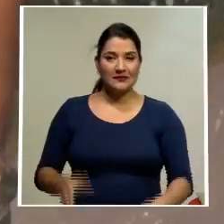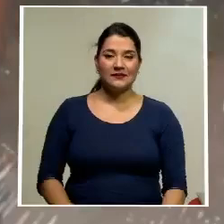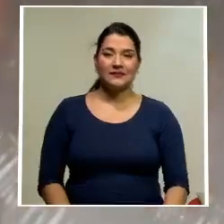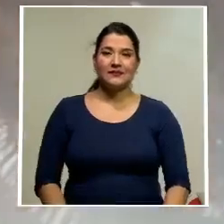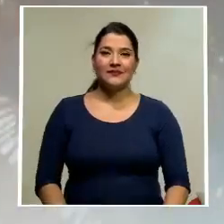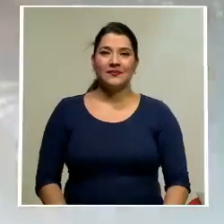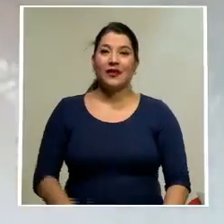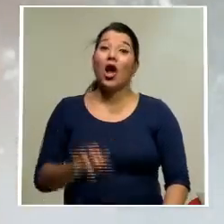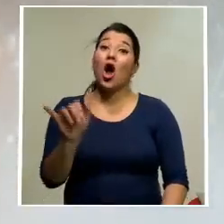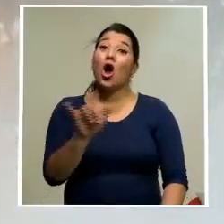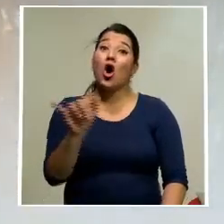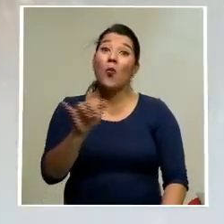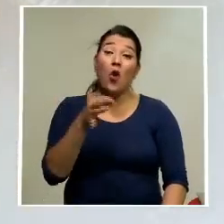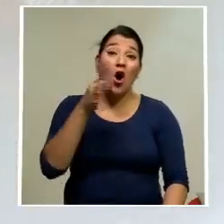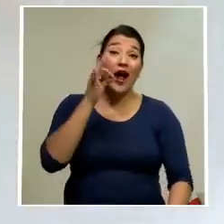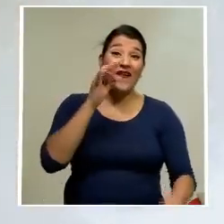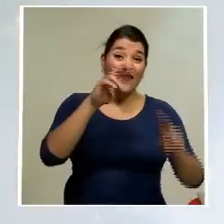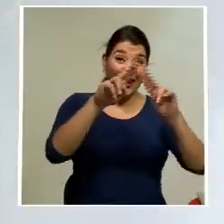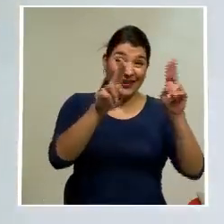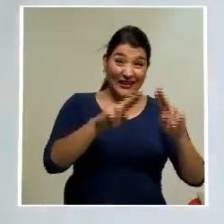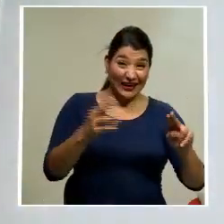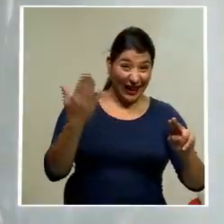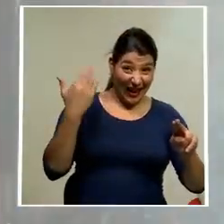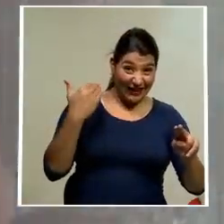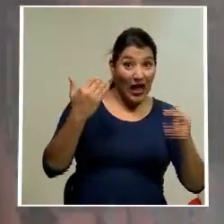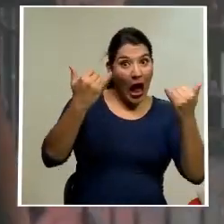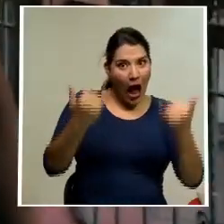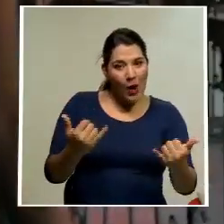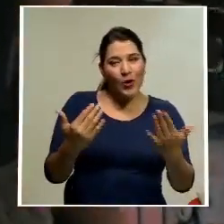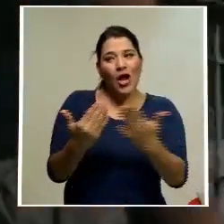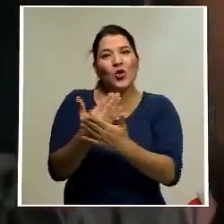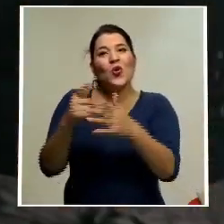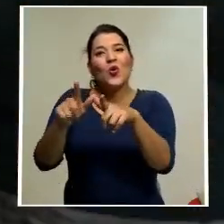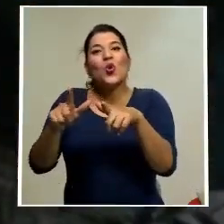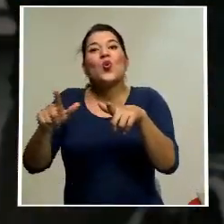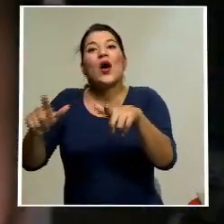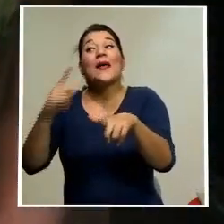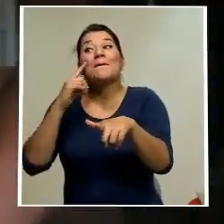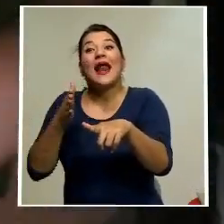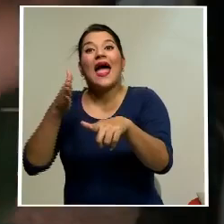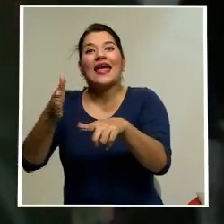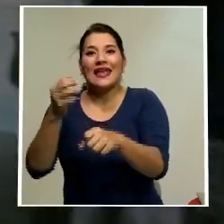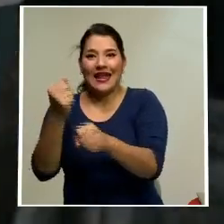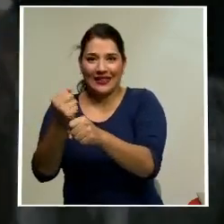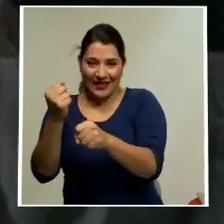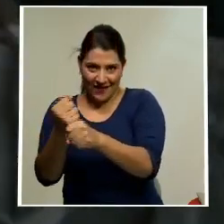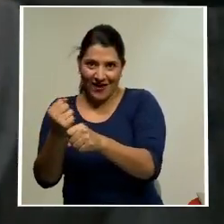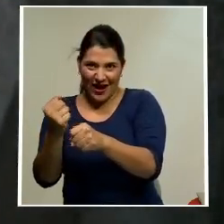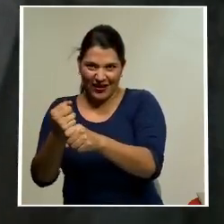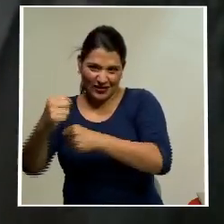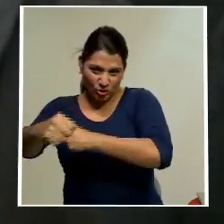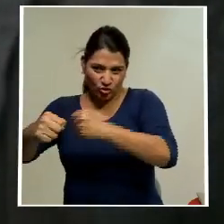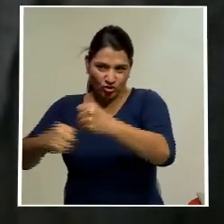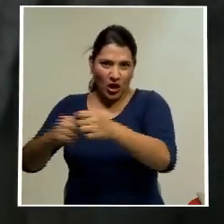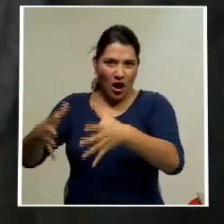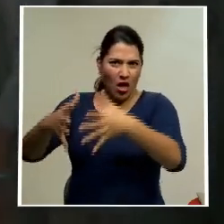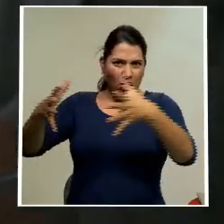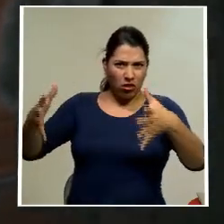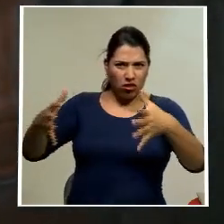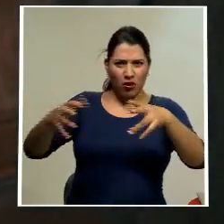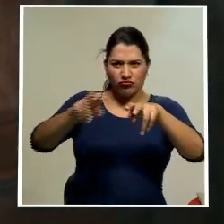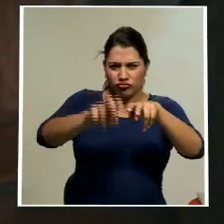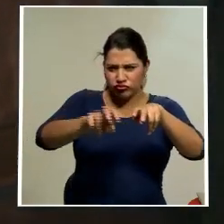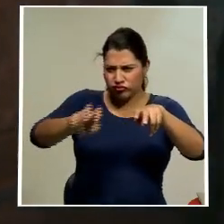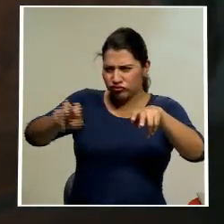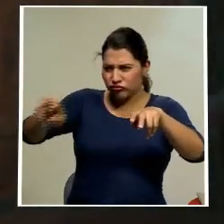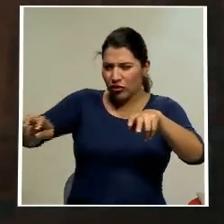Al igual que los cafés internet de antaño, los nuevos espacios de coworking en Costa Rica ofrecen una excelente conexión a internet,